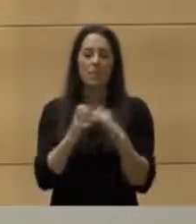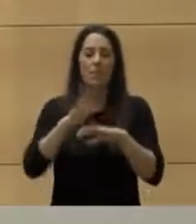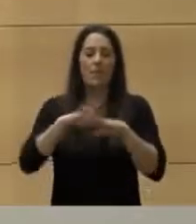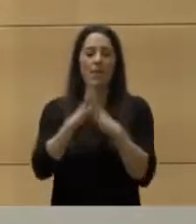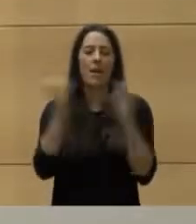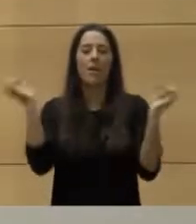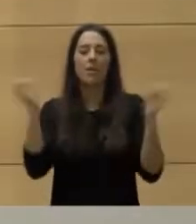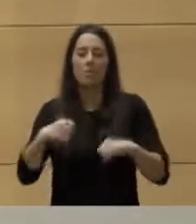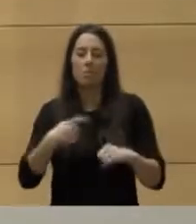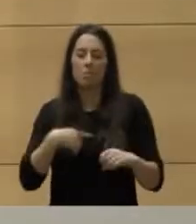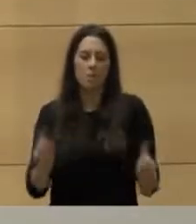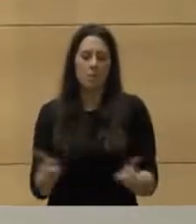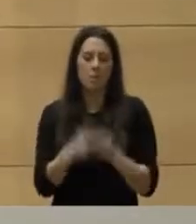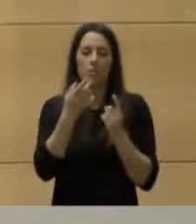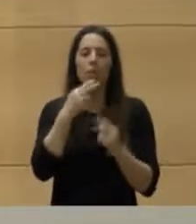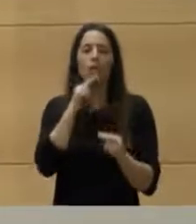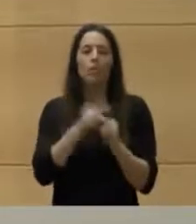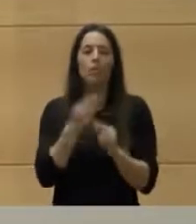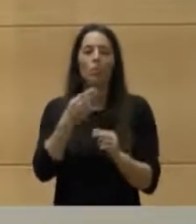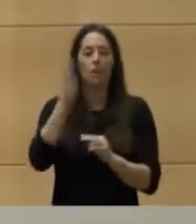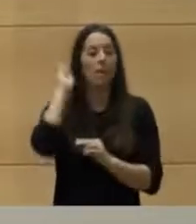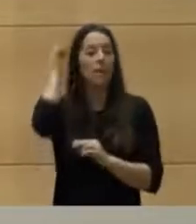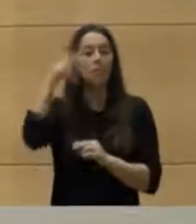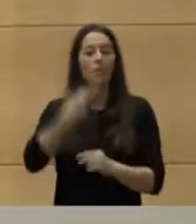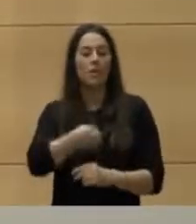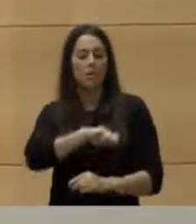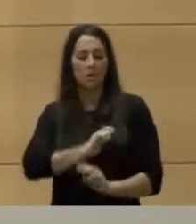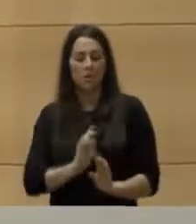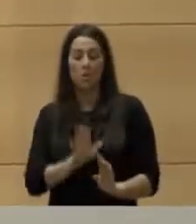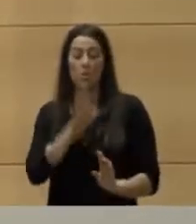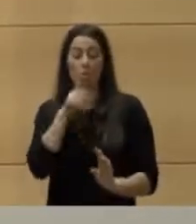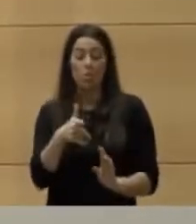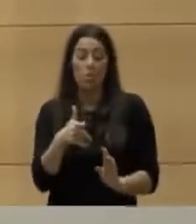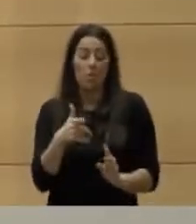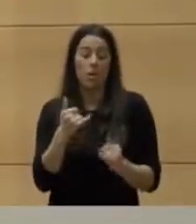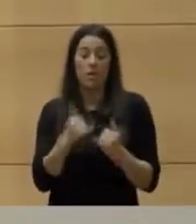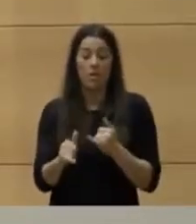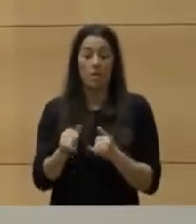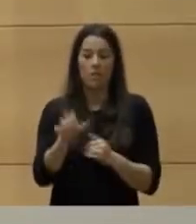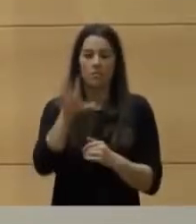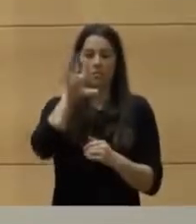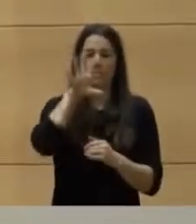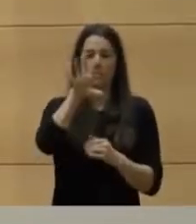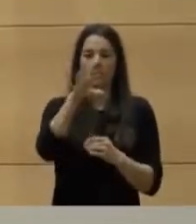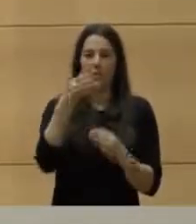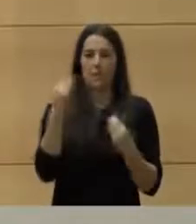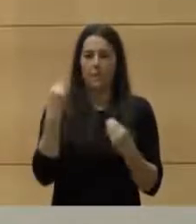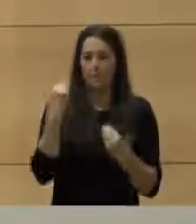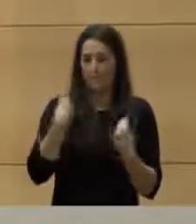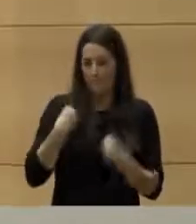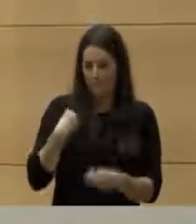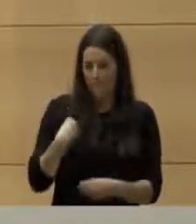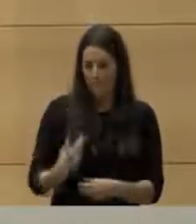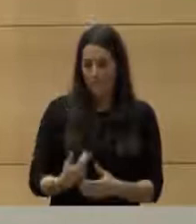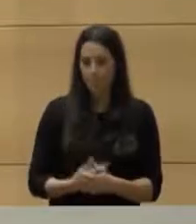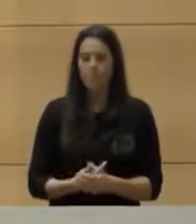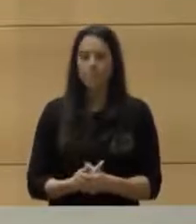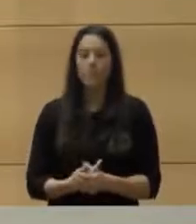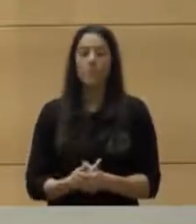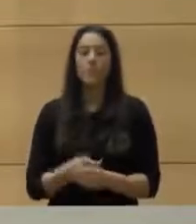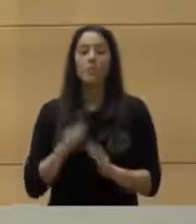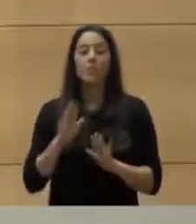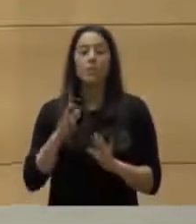República Hispánica, porque hace referencia a un mismo territorio histórico. Pero en la perspectiva de llegar